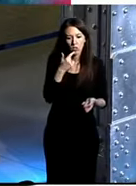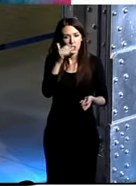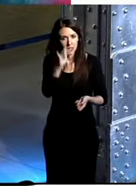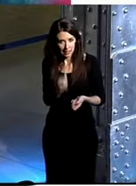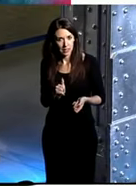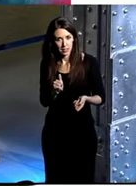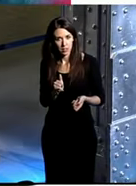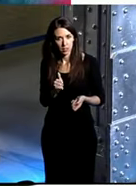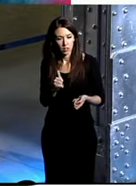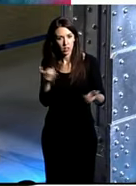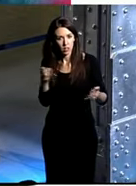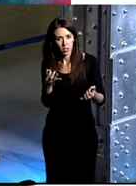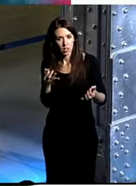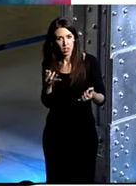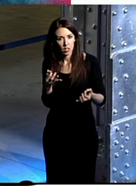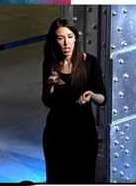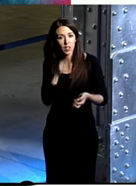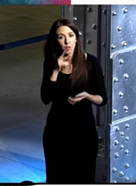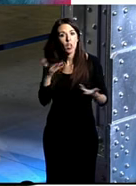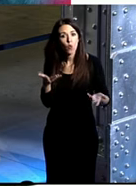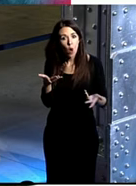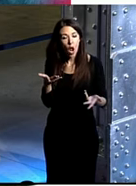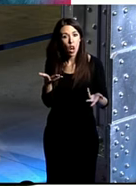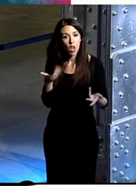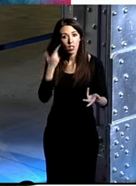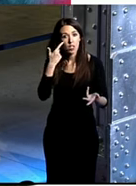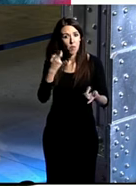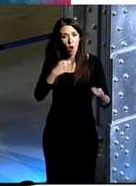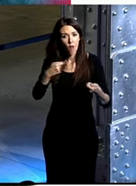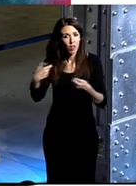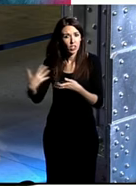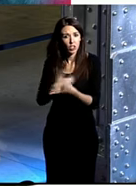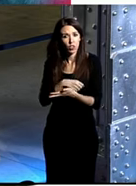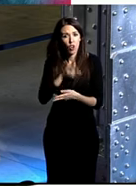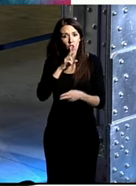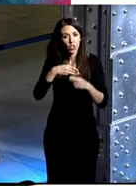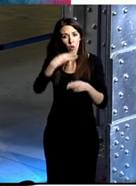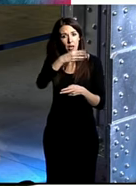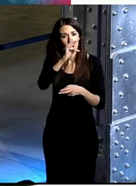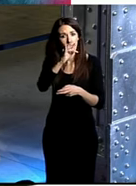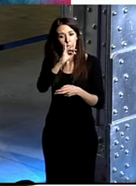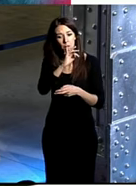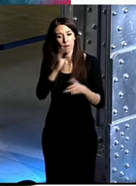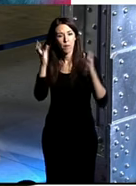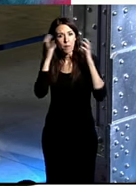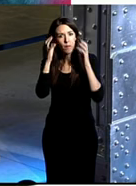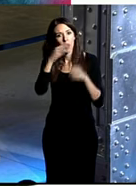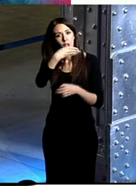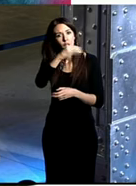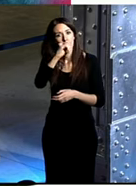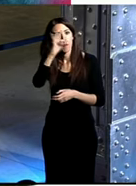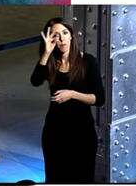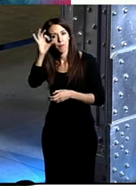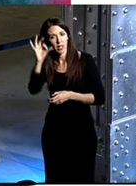vender speakers. ¿Y qué speakers vendieron? Esos que se venden por todos lados, que tiene todo el mundo, que se llaman Beats. Que no son